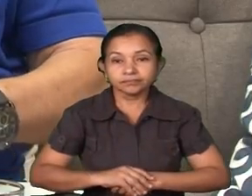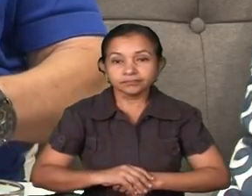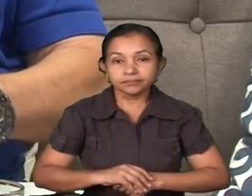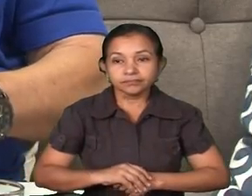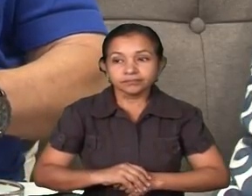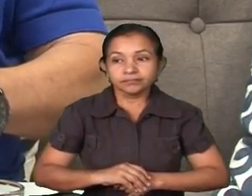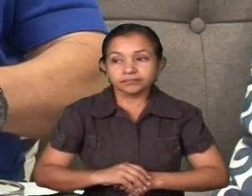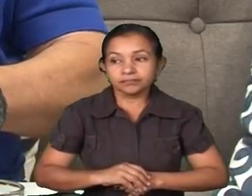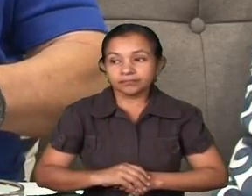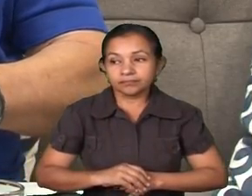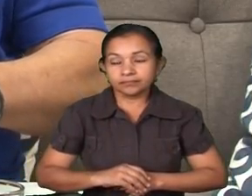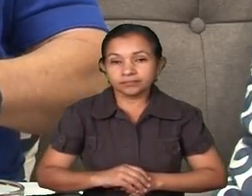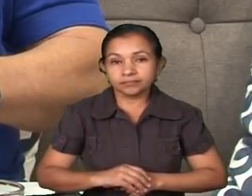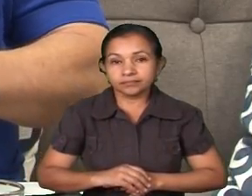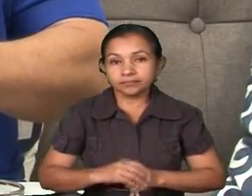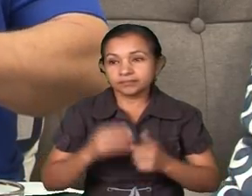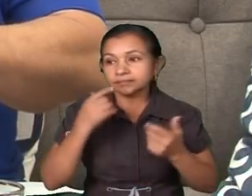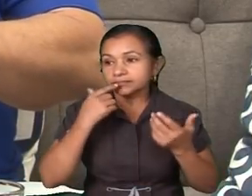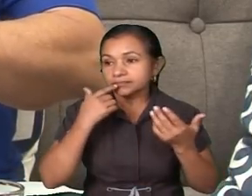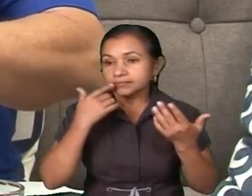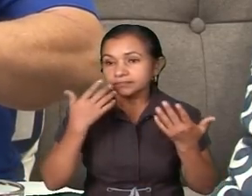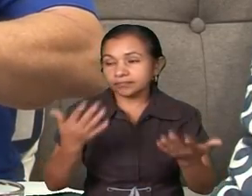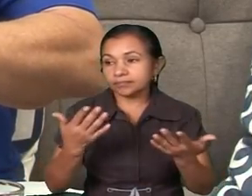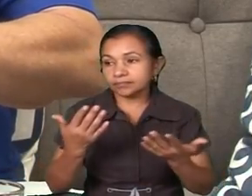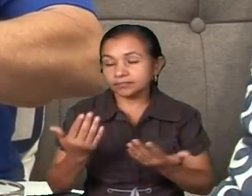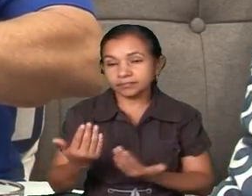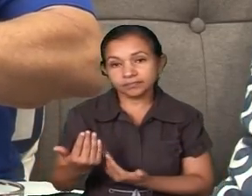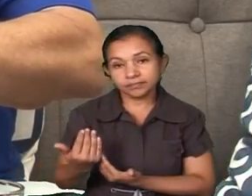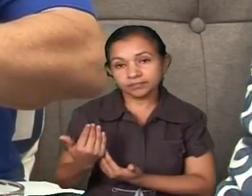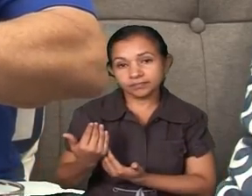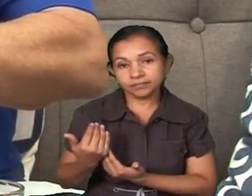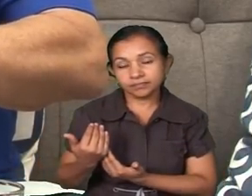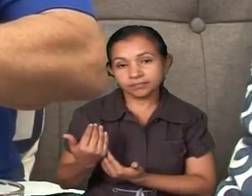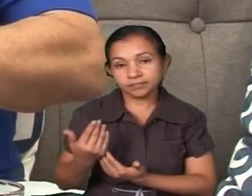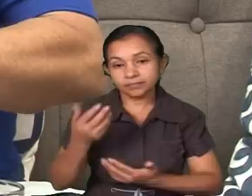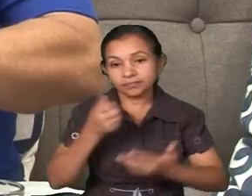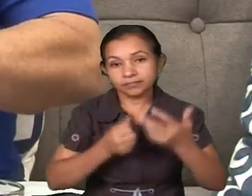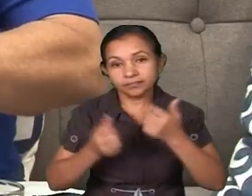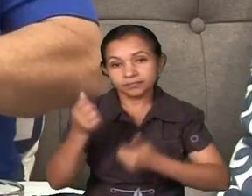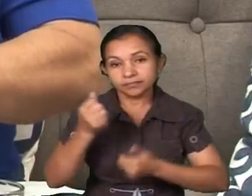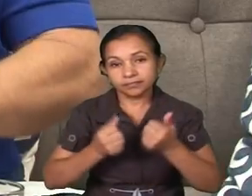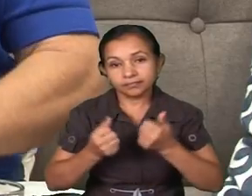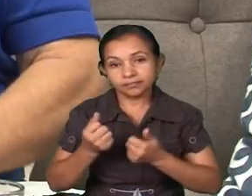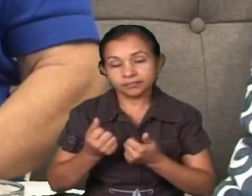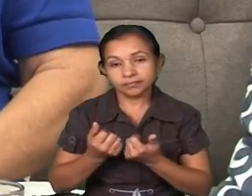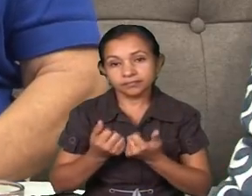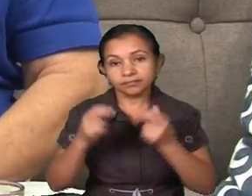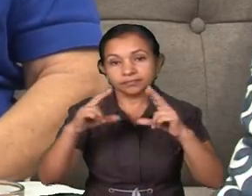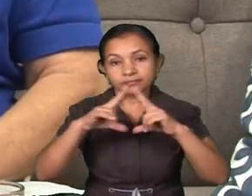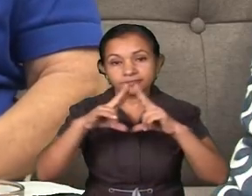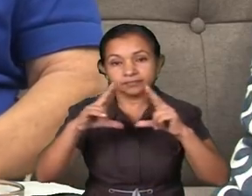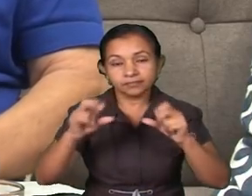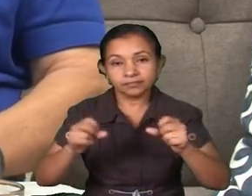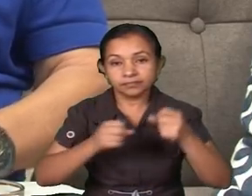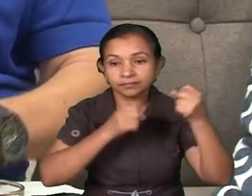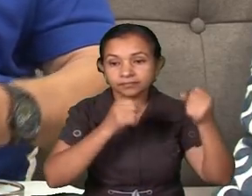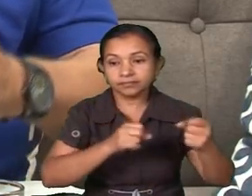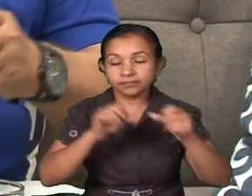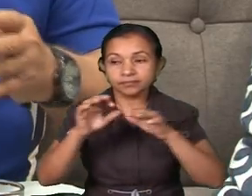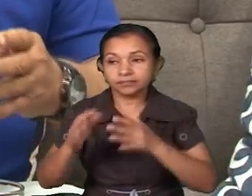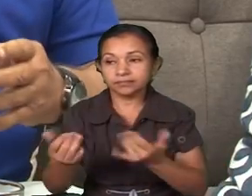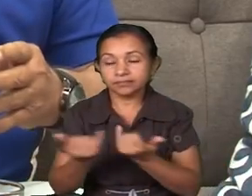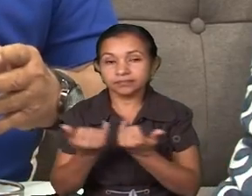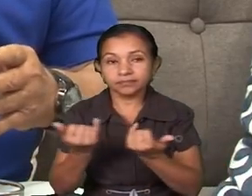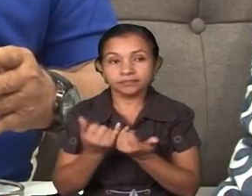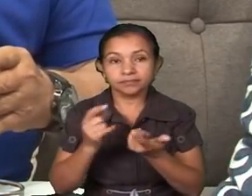Porque se amamantaron de la teta de la leche de Nicaragua-Cali, que a